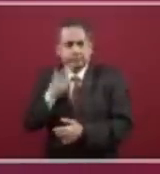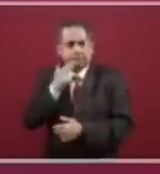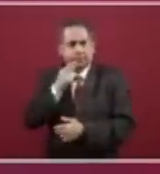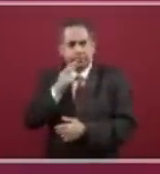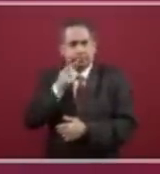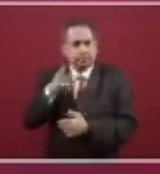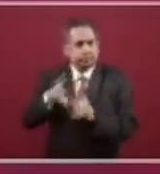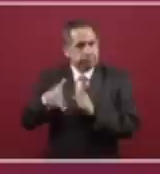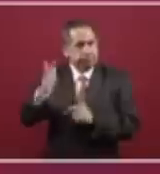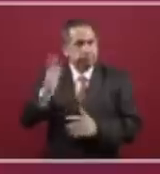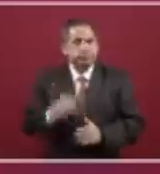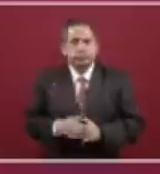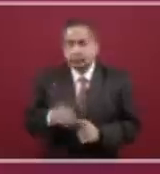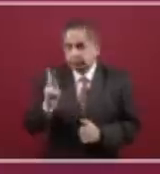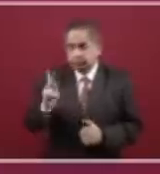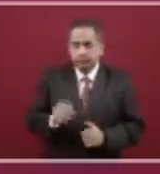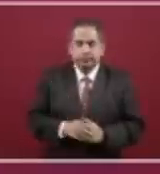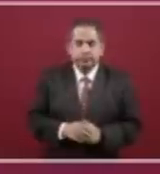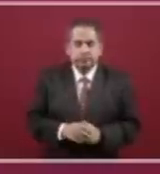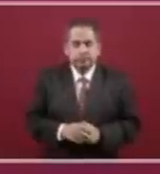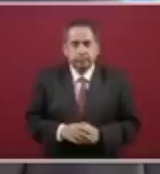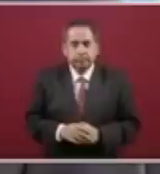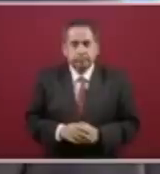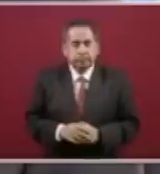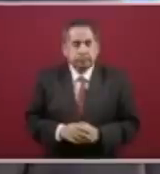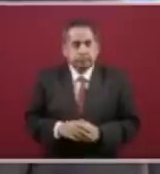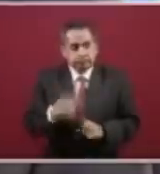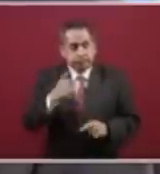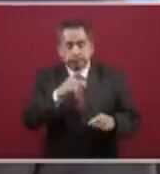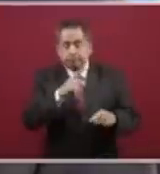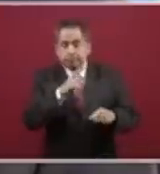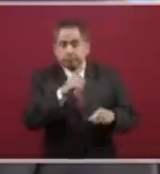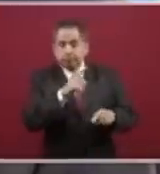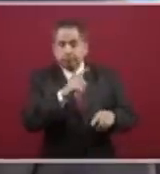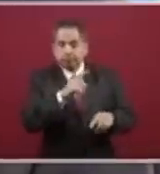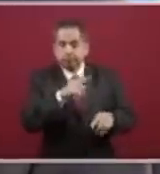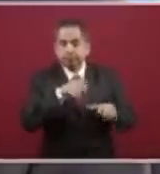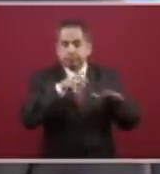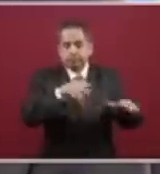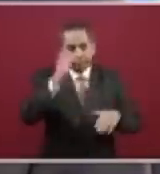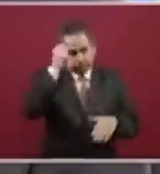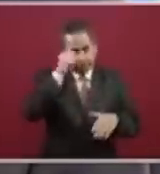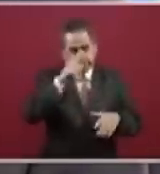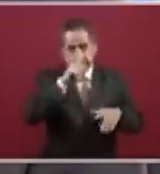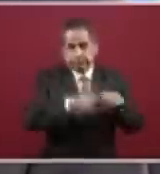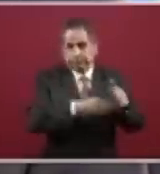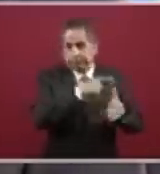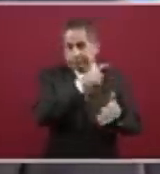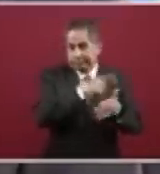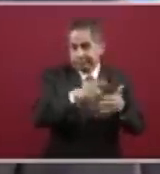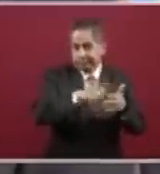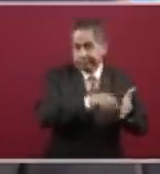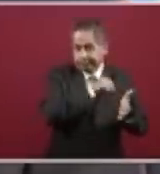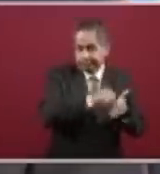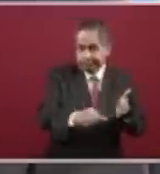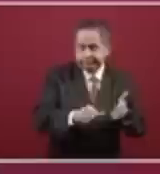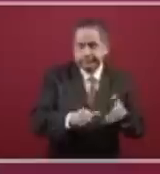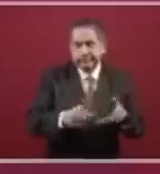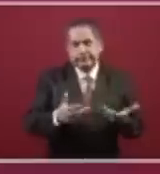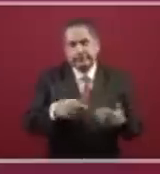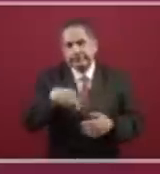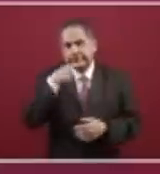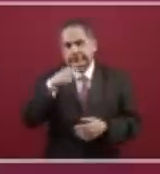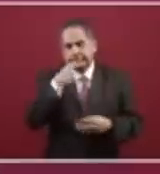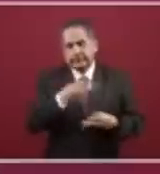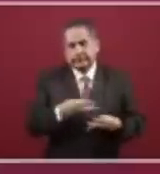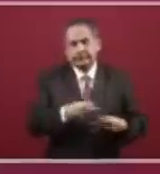sin embargo la decisión de la cancelación de debió asumir un costo que como se dijo a quien se ha estimado